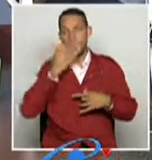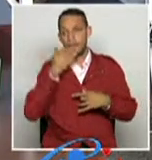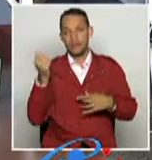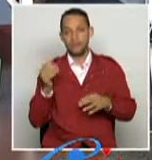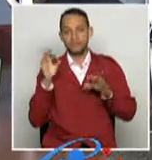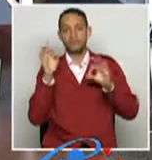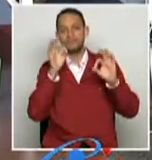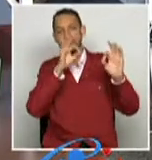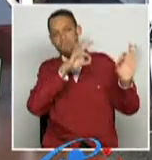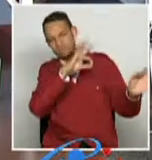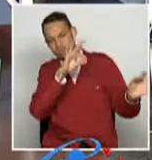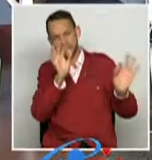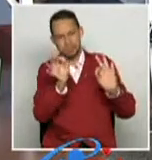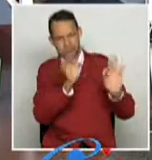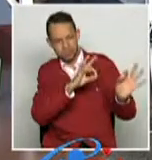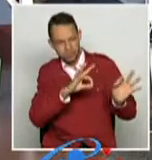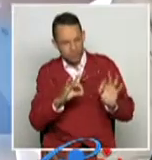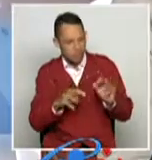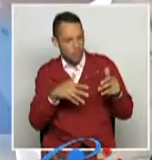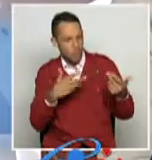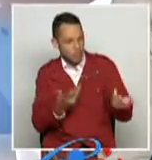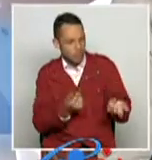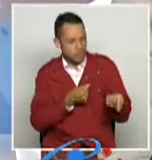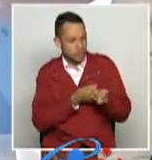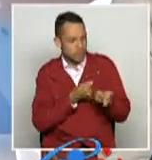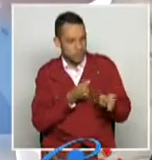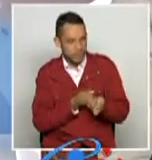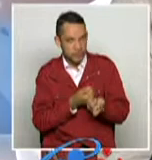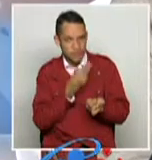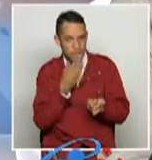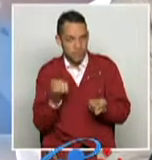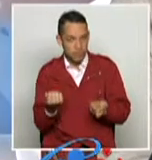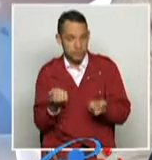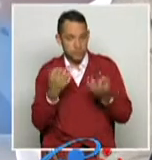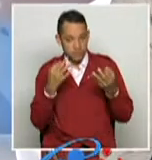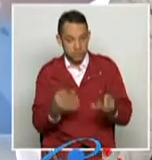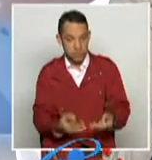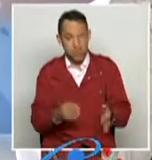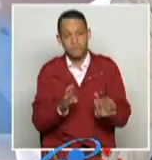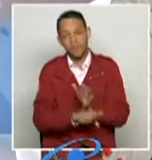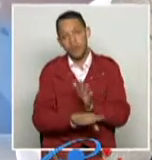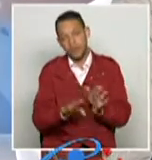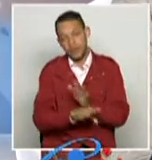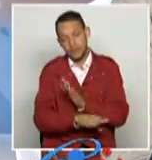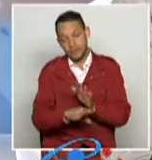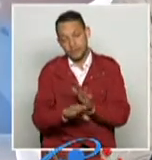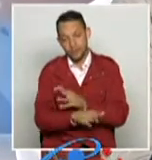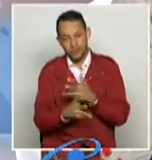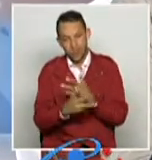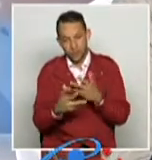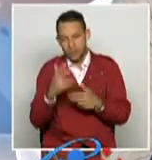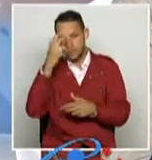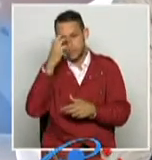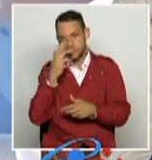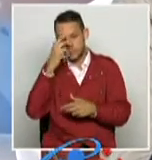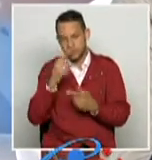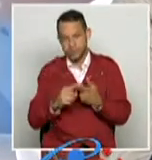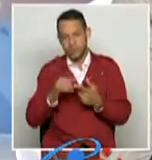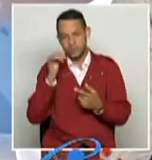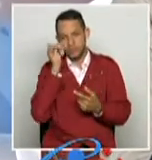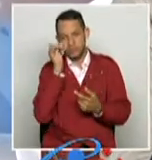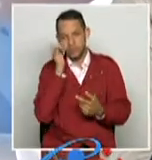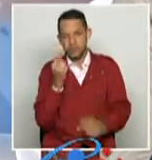de prevención, vamos a hacer a los pacientes, así como mandan un cuadro hemático que para ellos es muy barato, deberían de mandar una endoscopia, deberían de